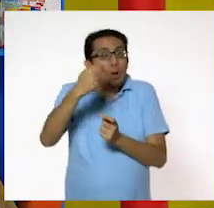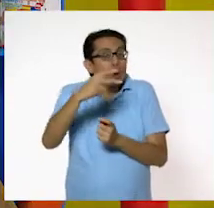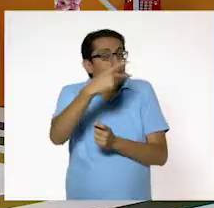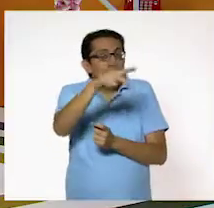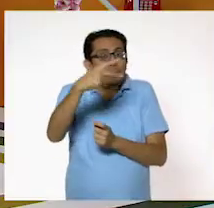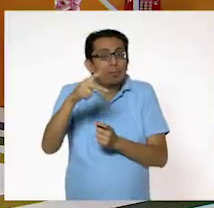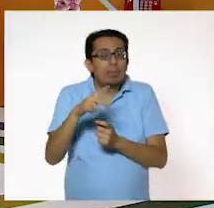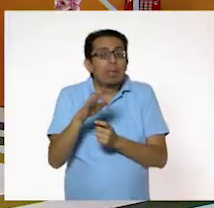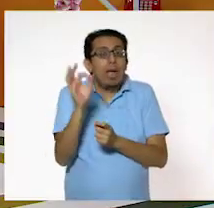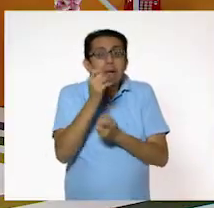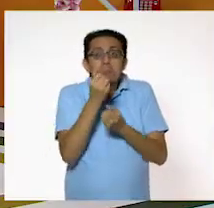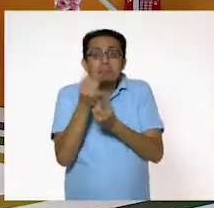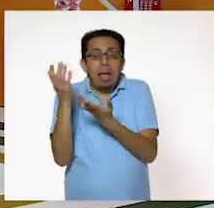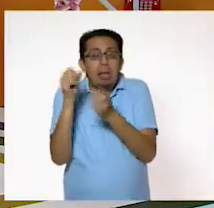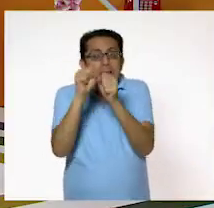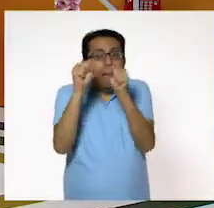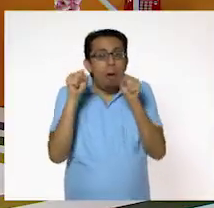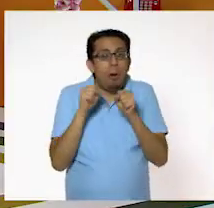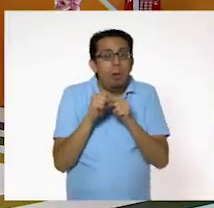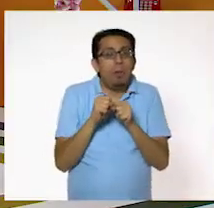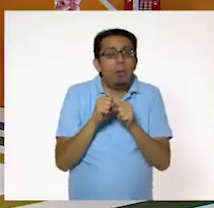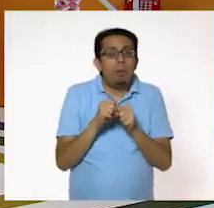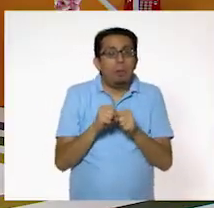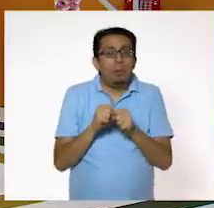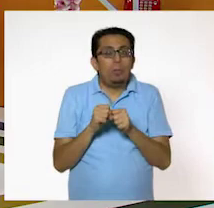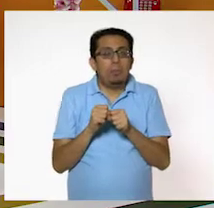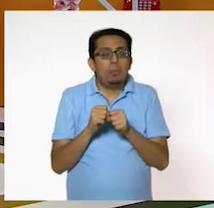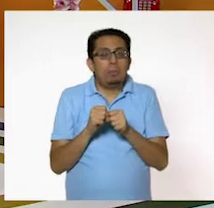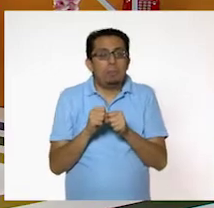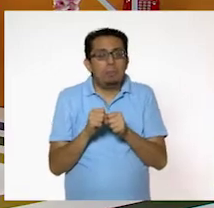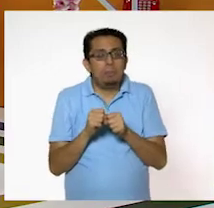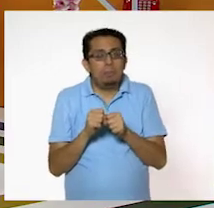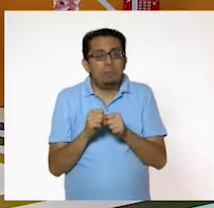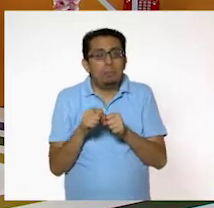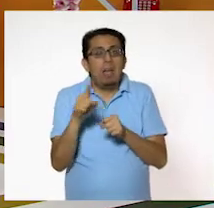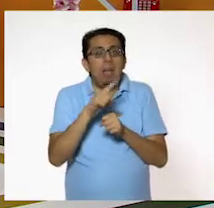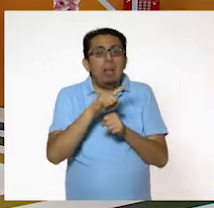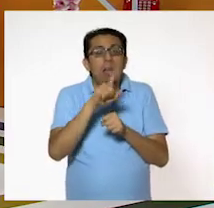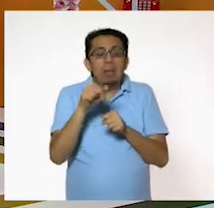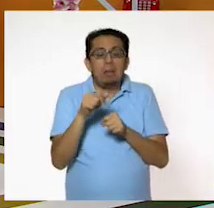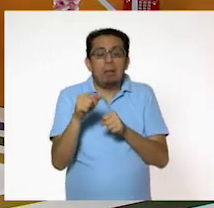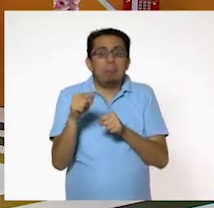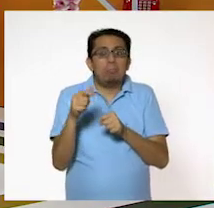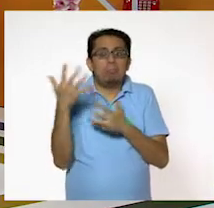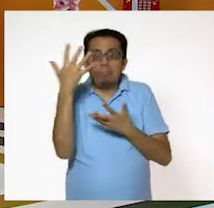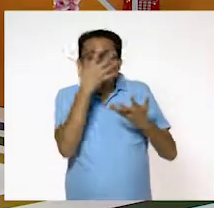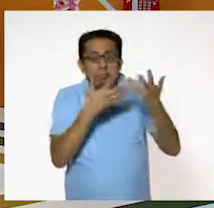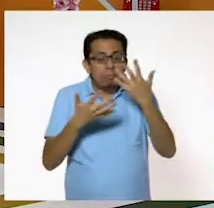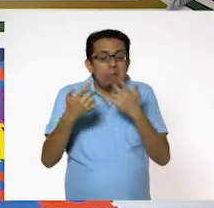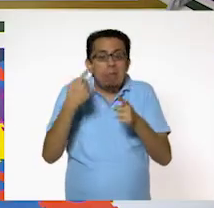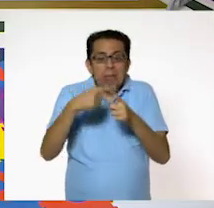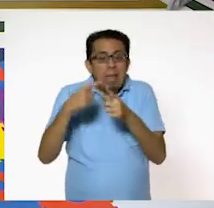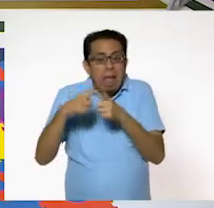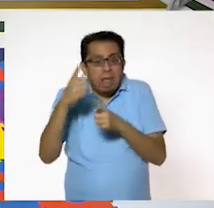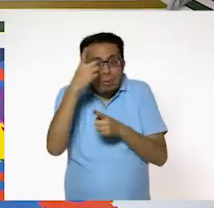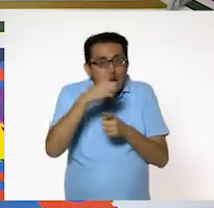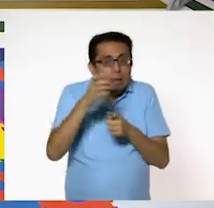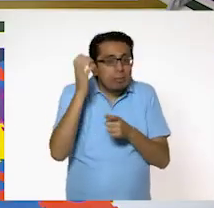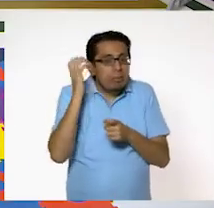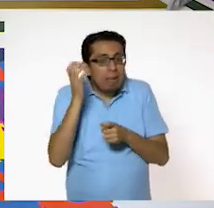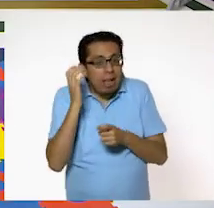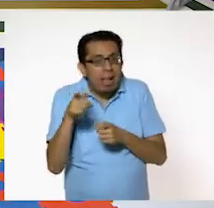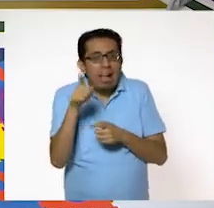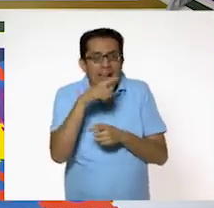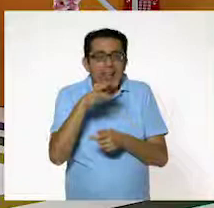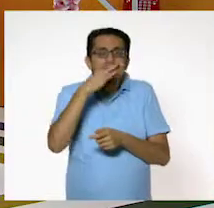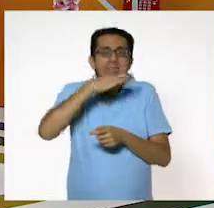que se llevan al salón y allí estamos ahí y se nos revuelven las maracas, no, pachangueras? No, dentro de la